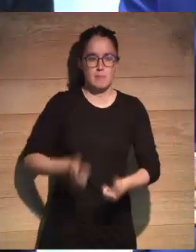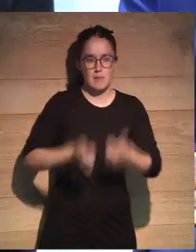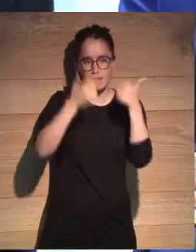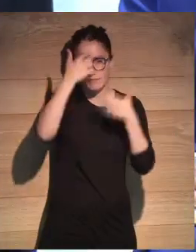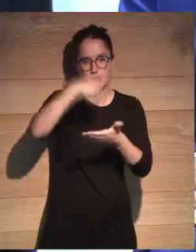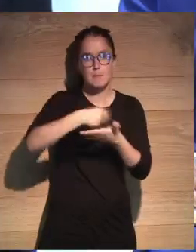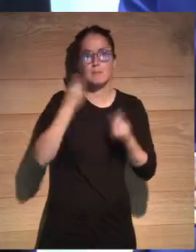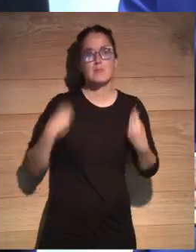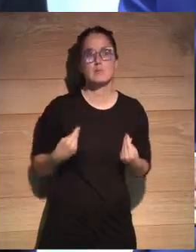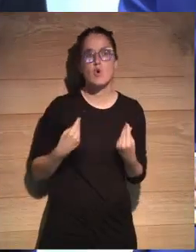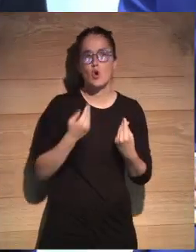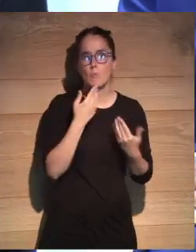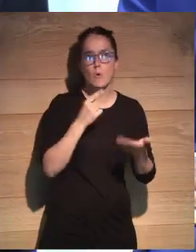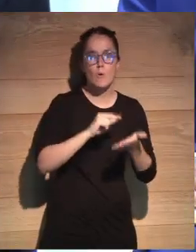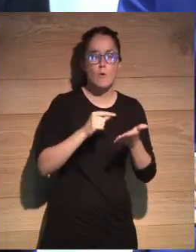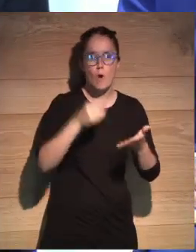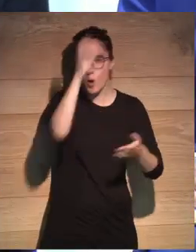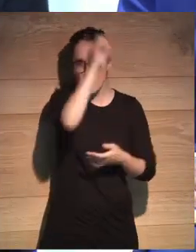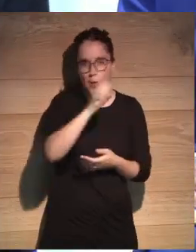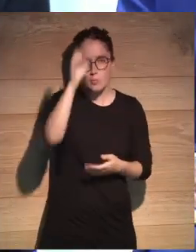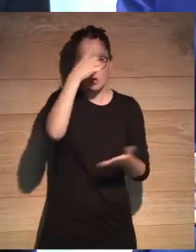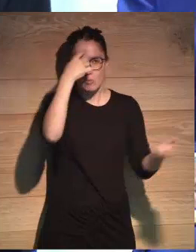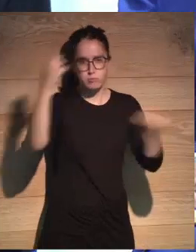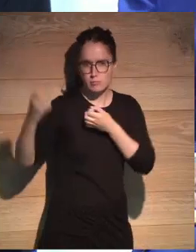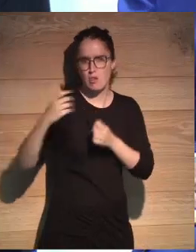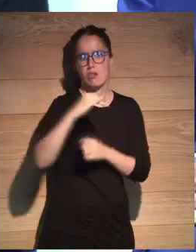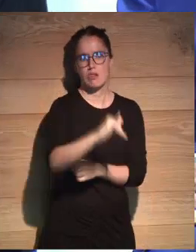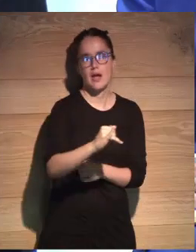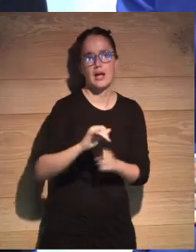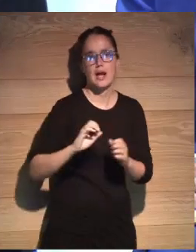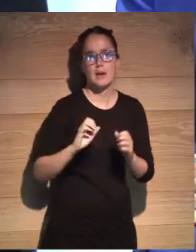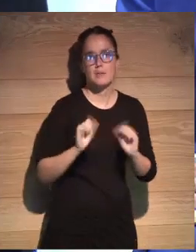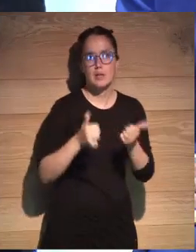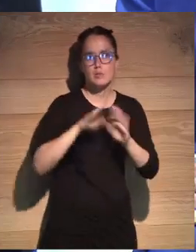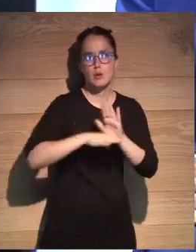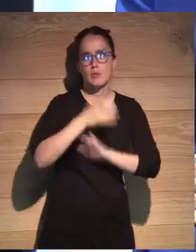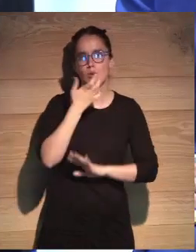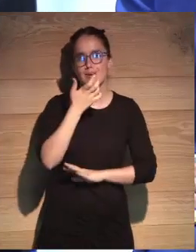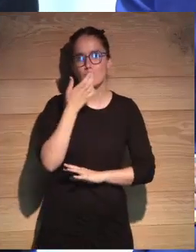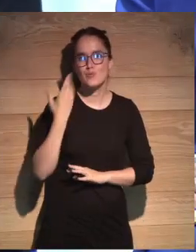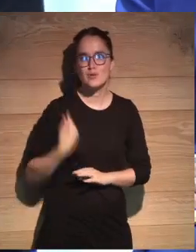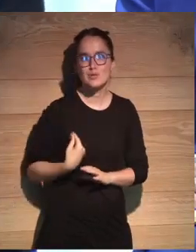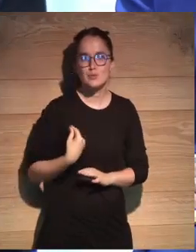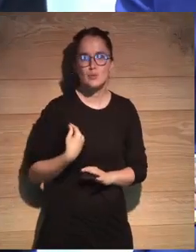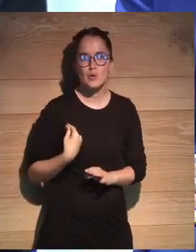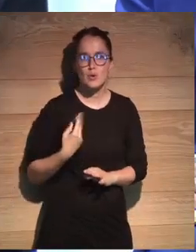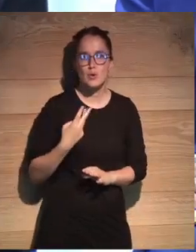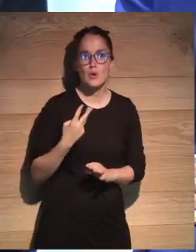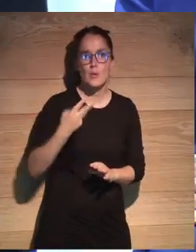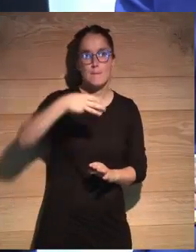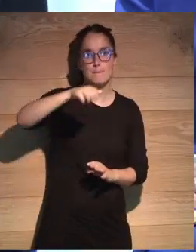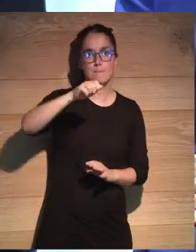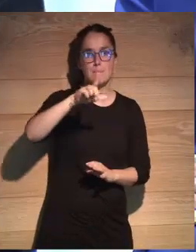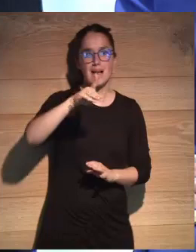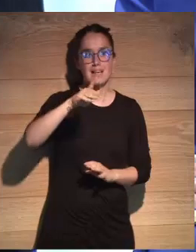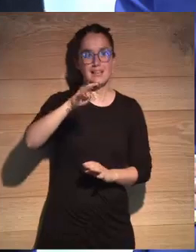cabeza como fuentes de autoridad, de opinión experta. Hay iniciativas, por ejemplo, estupendas como Maldita Ciencia,